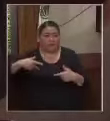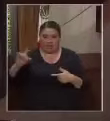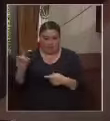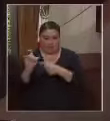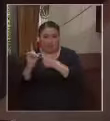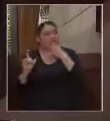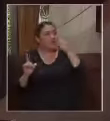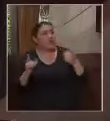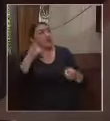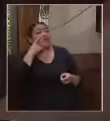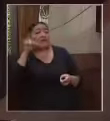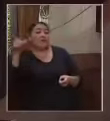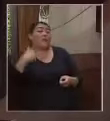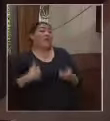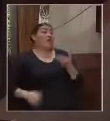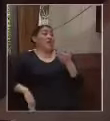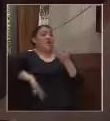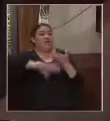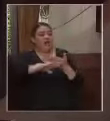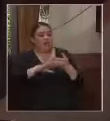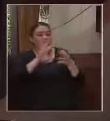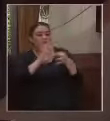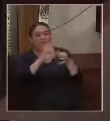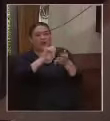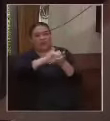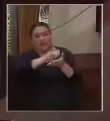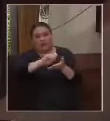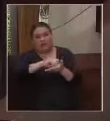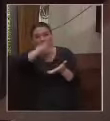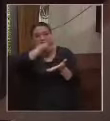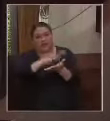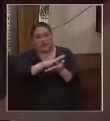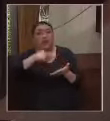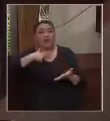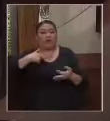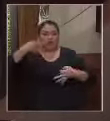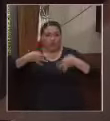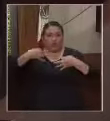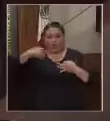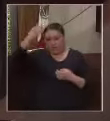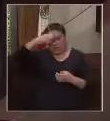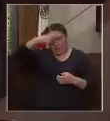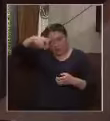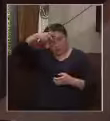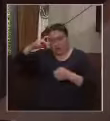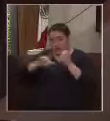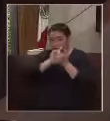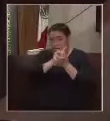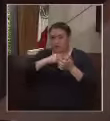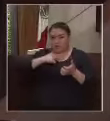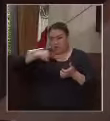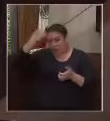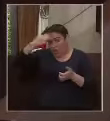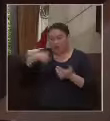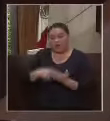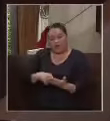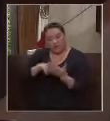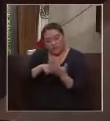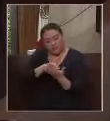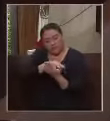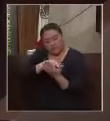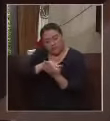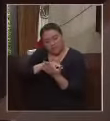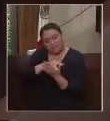Con que digan qué es lo que los lesiona, justamente el juez, aplicando, digamos, sus conocimientos jurídicos, lo que lleva a la conclusión